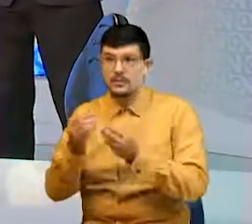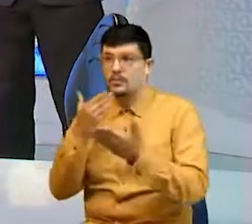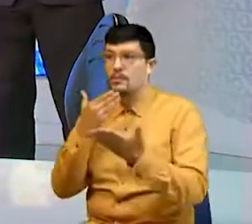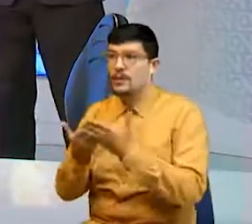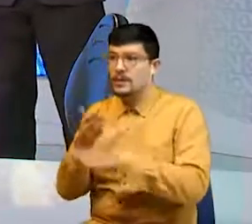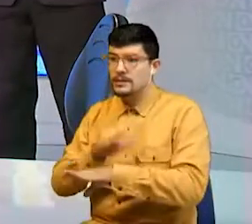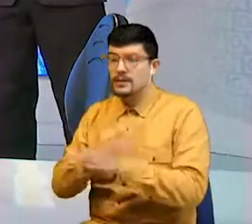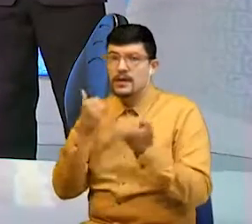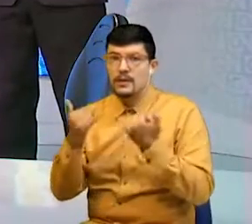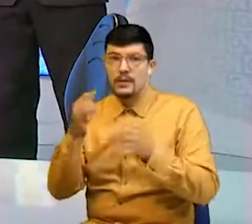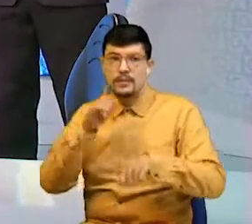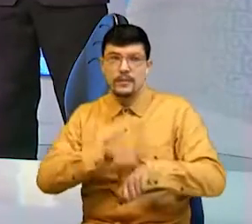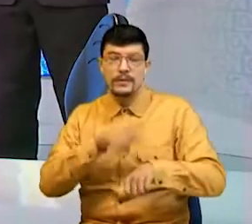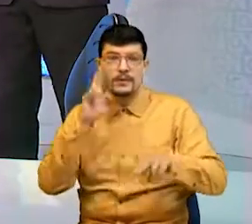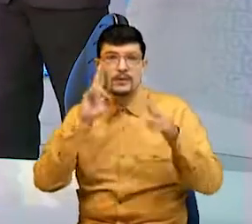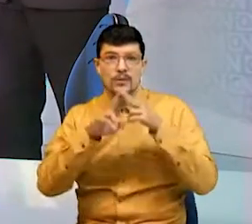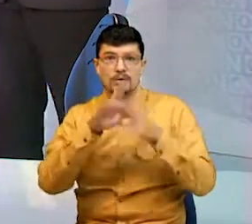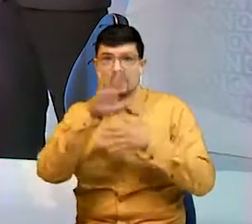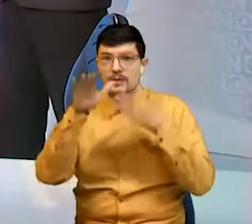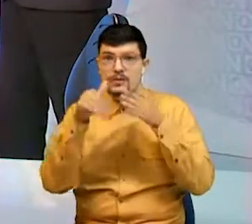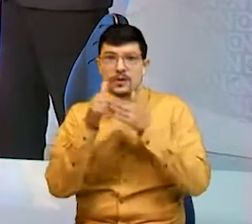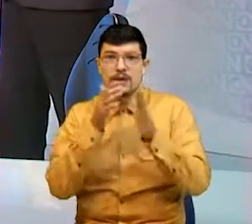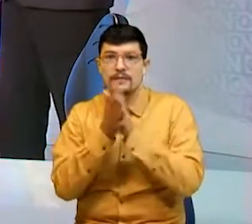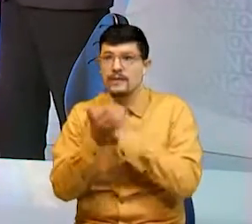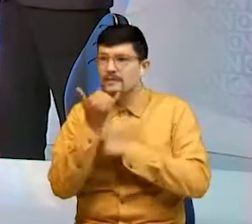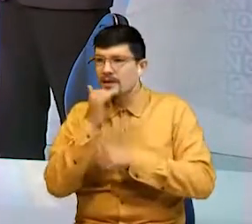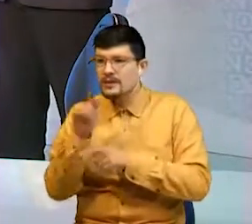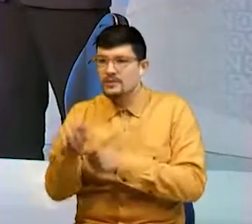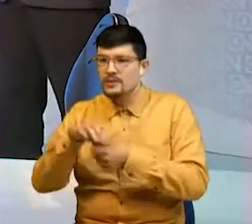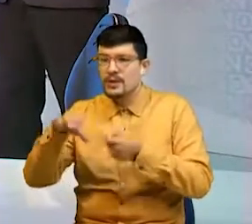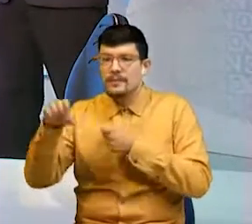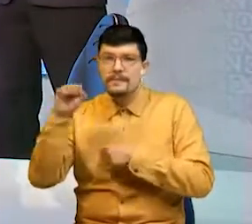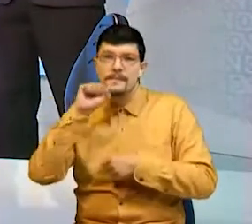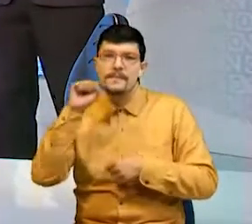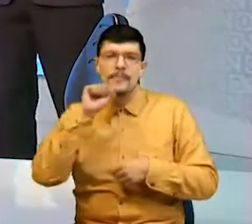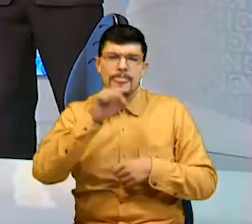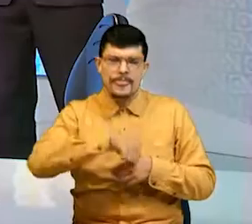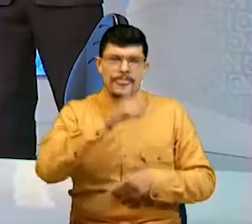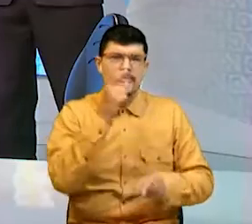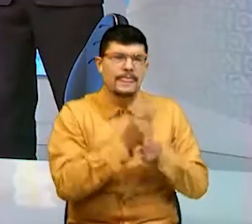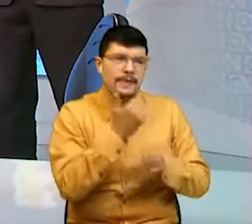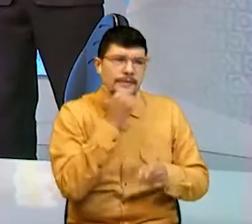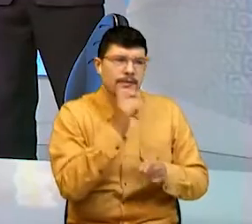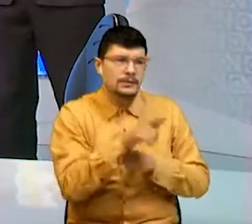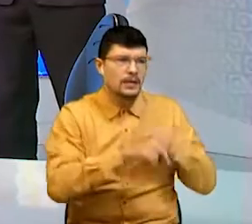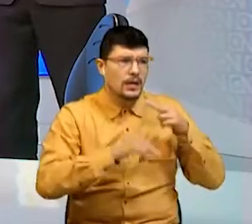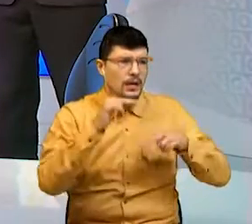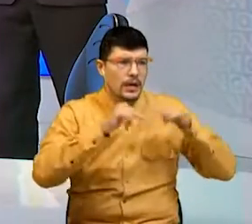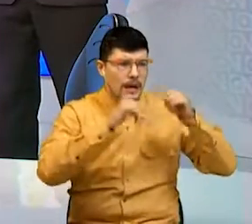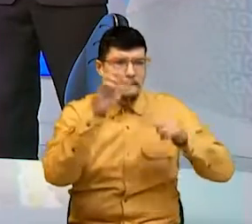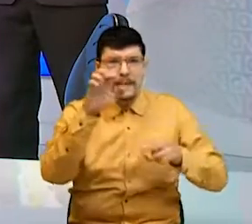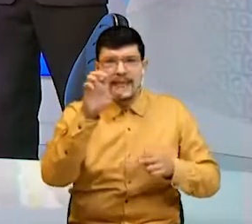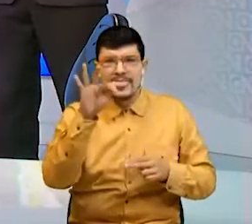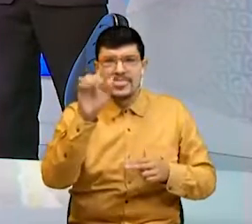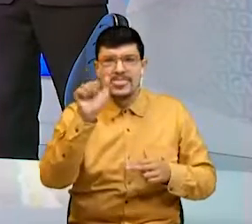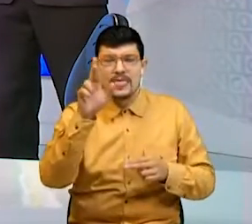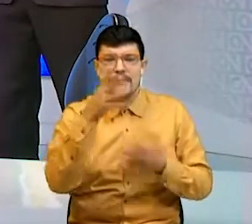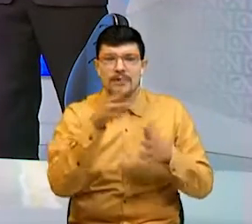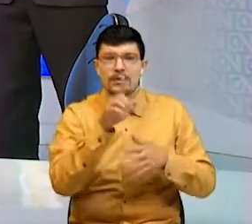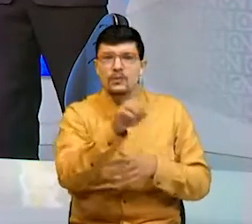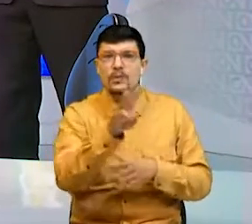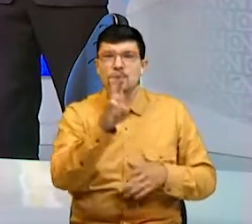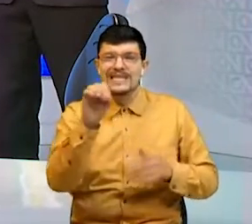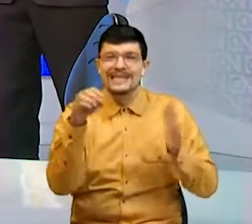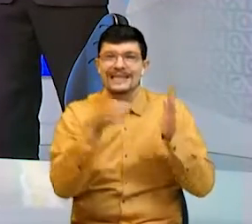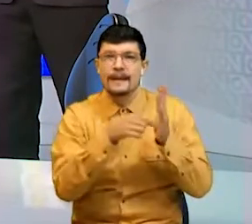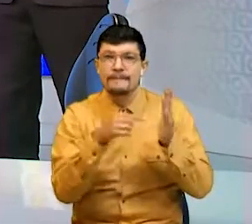Momento de conocer la información que se genera en Barranca Bermeja. Pues allí sigue la polémica por la construcción de la Petar por un monto de 180 mil